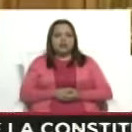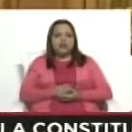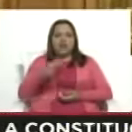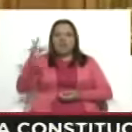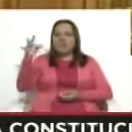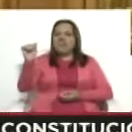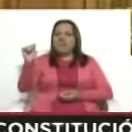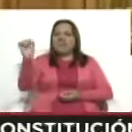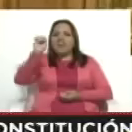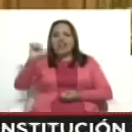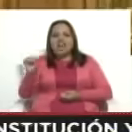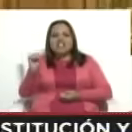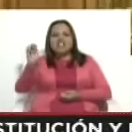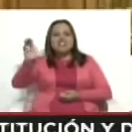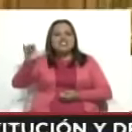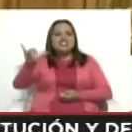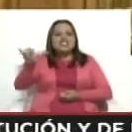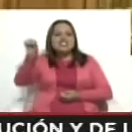Fascismo.